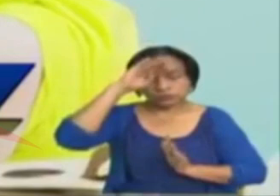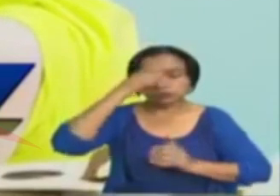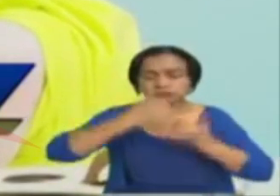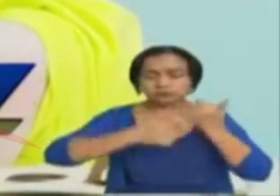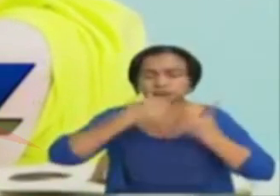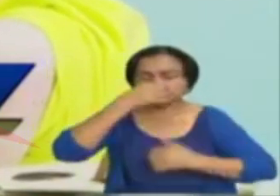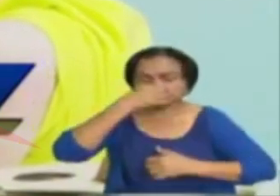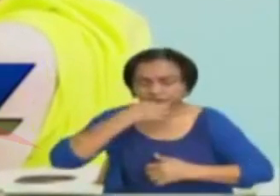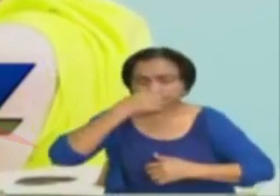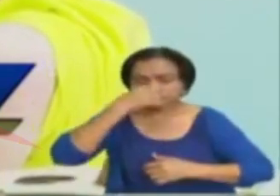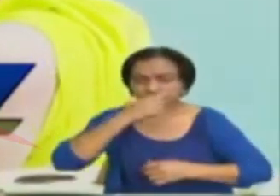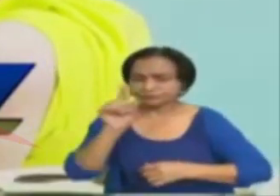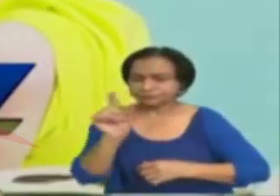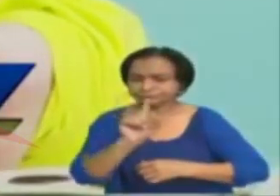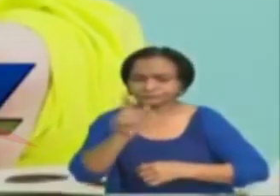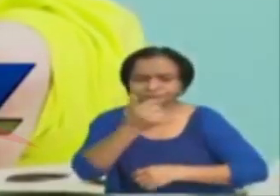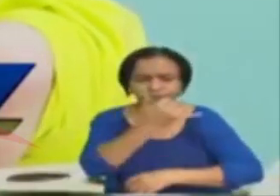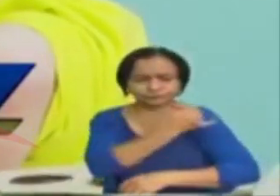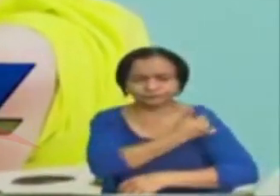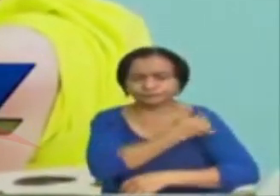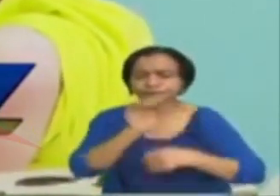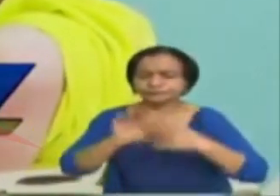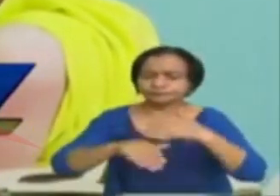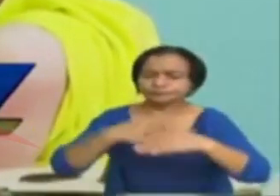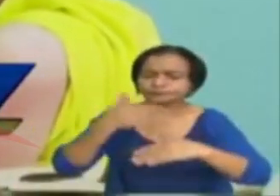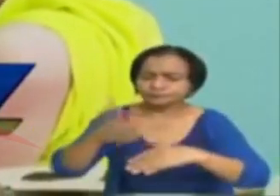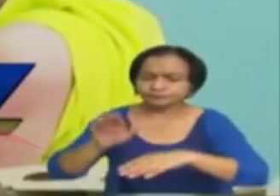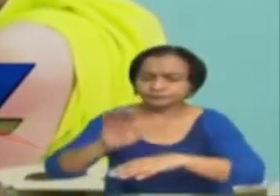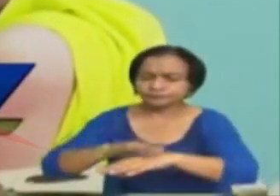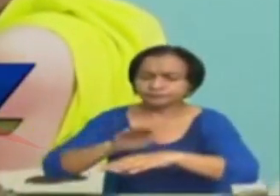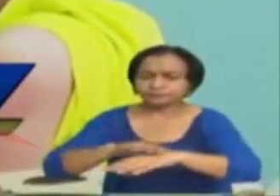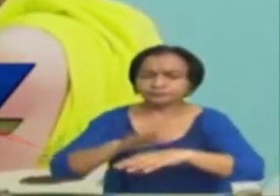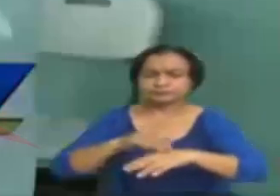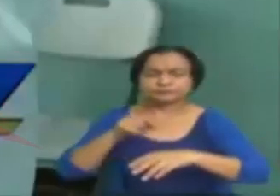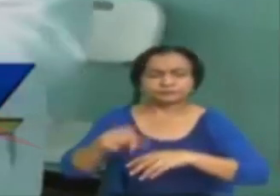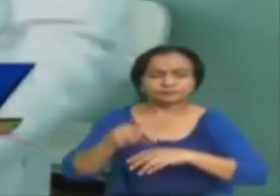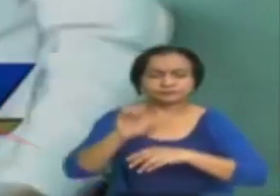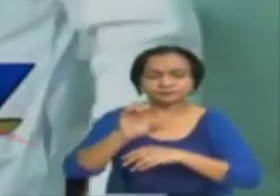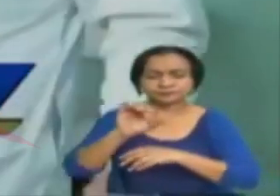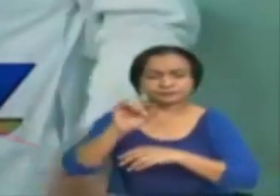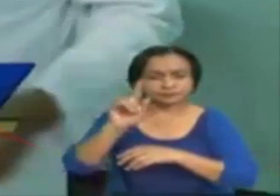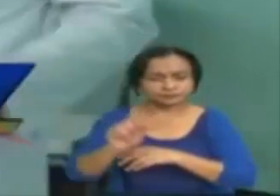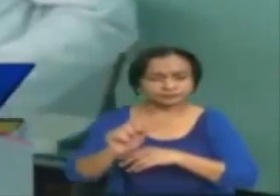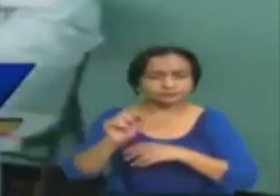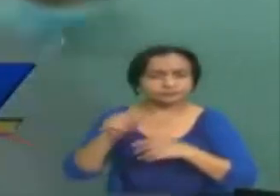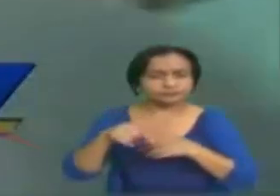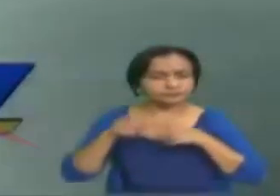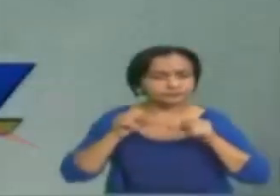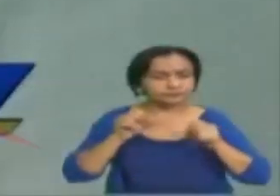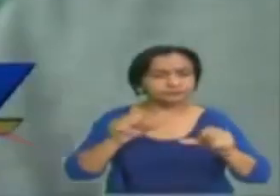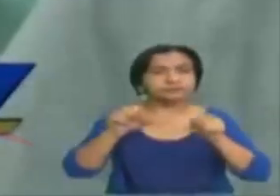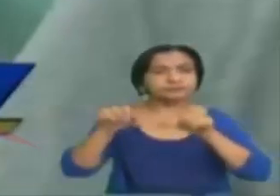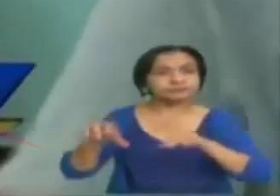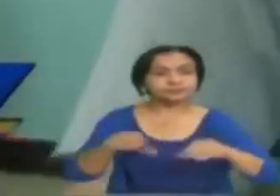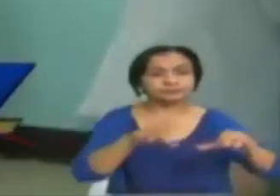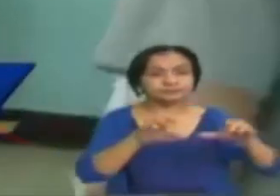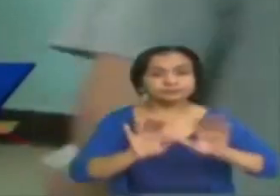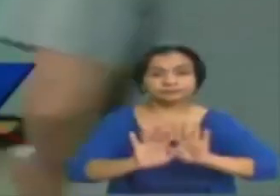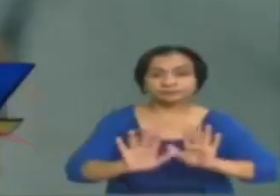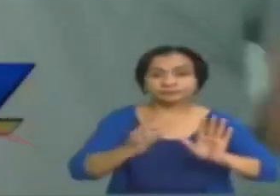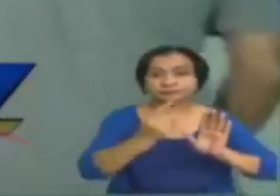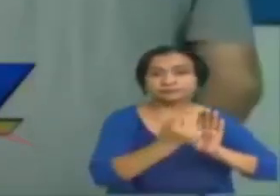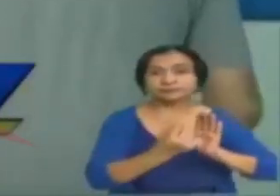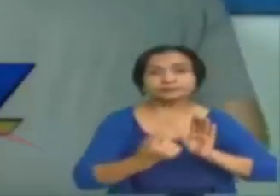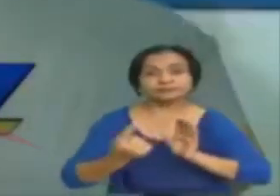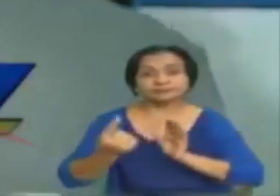es la segunda. Luego tenemos Malpaisillo, La Reinaga, segundas, de 8 a 2. De 8